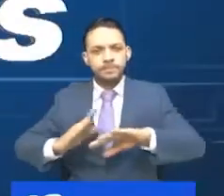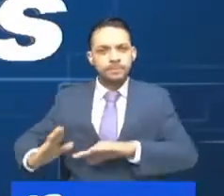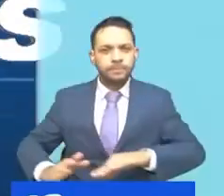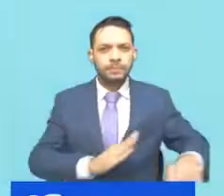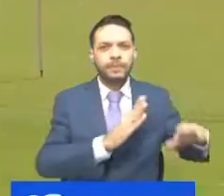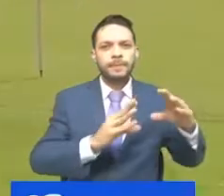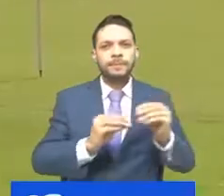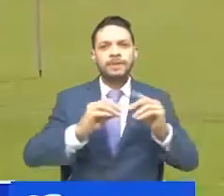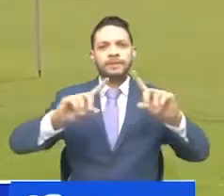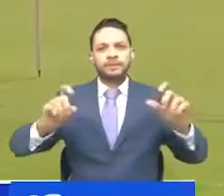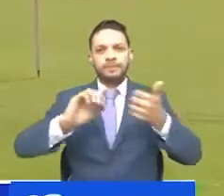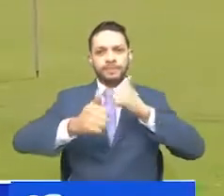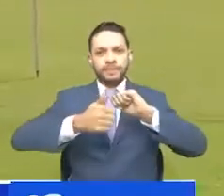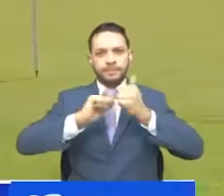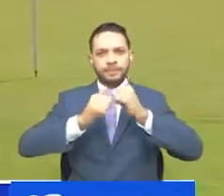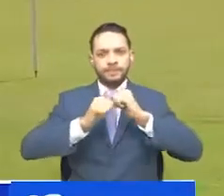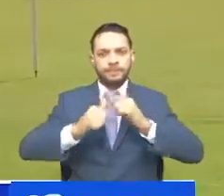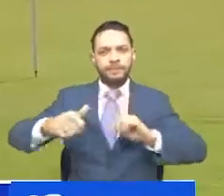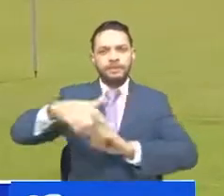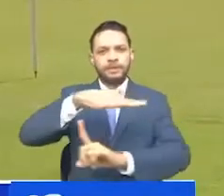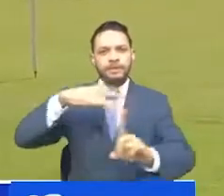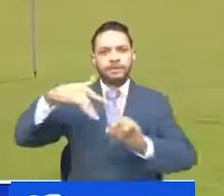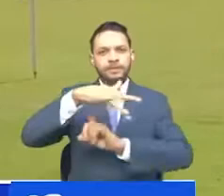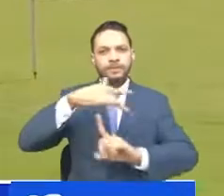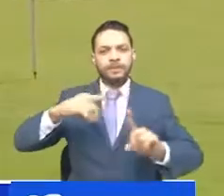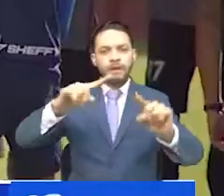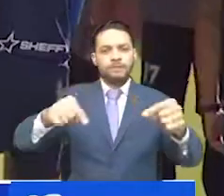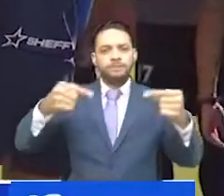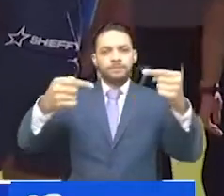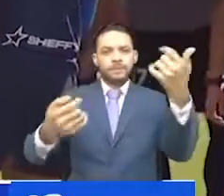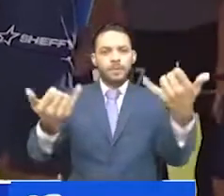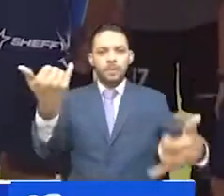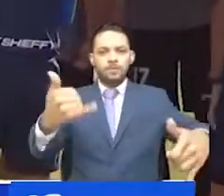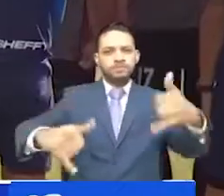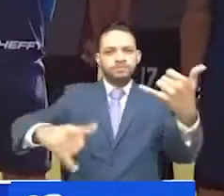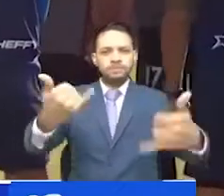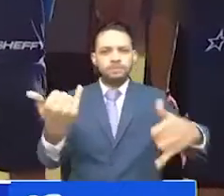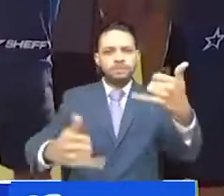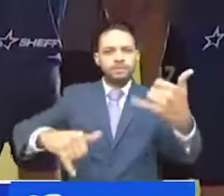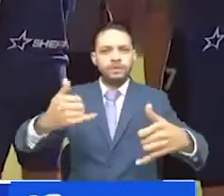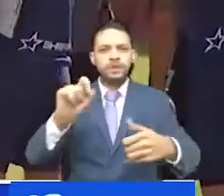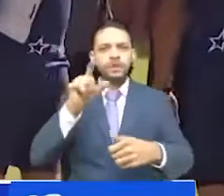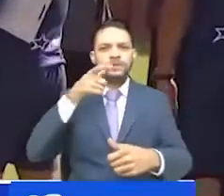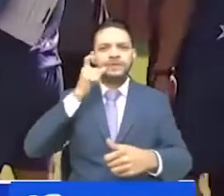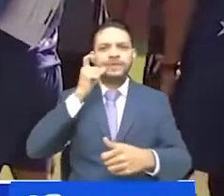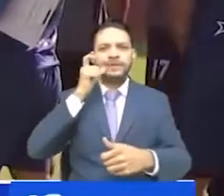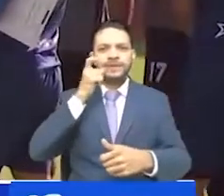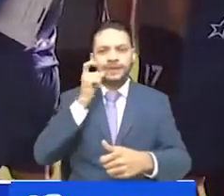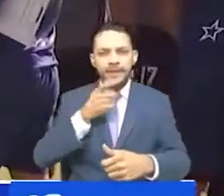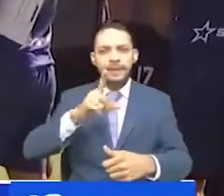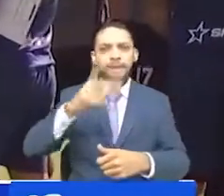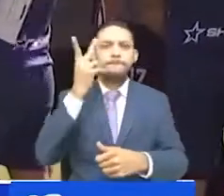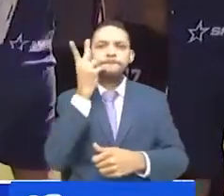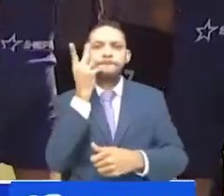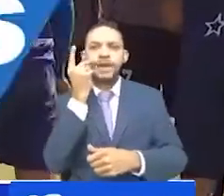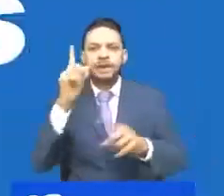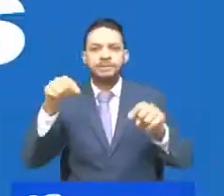Y en los deportes, ambiente de clásico en la antesala de la doble confrontación entre Once Caldas y Deportivo